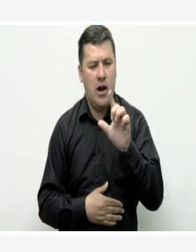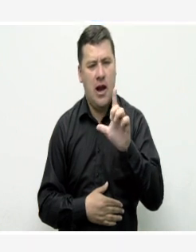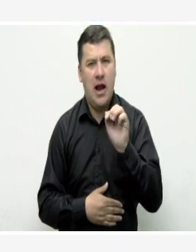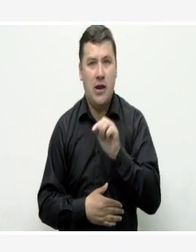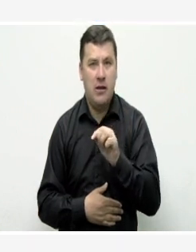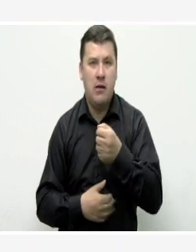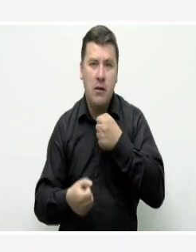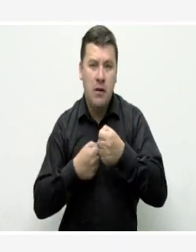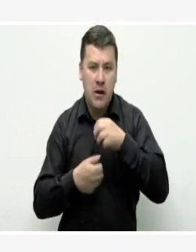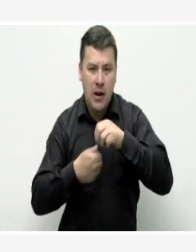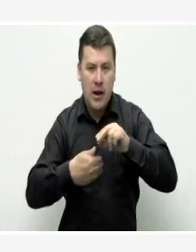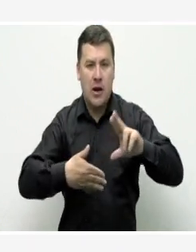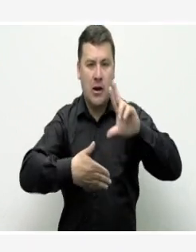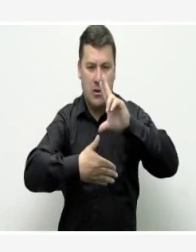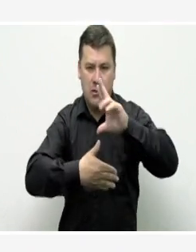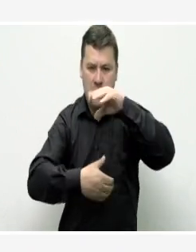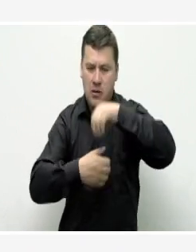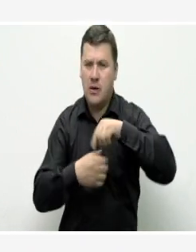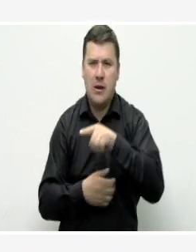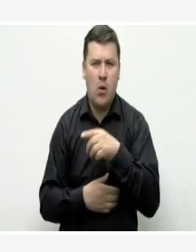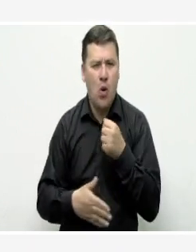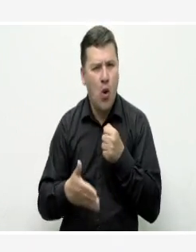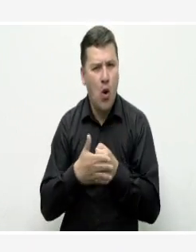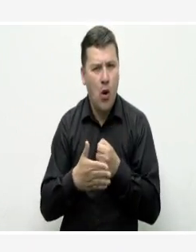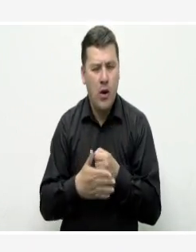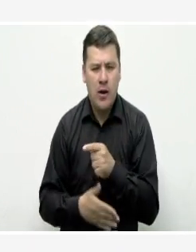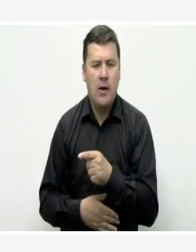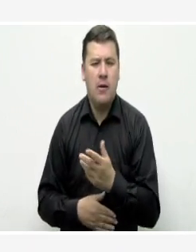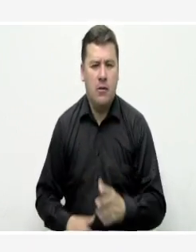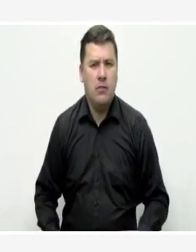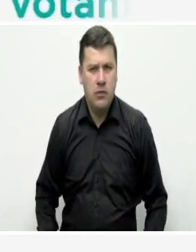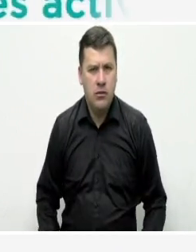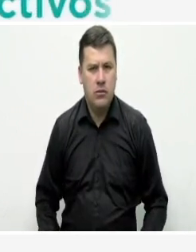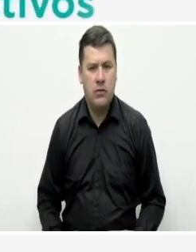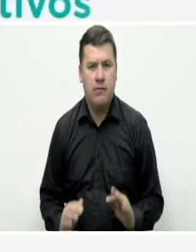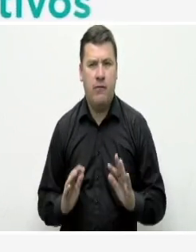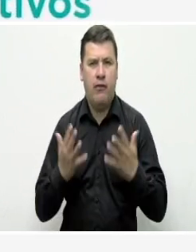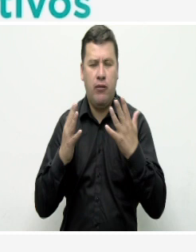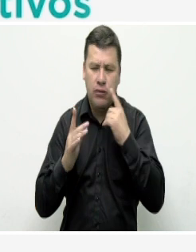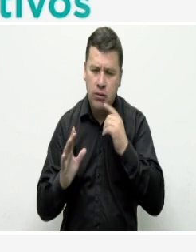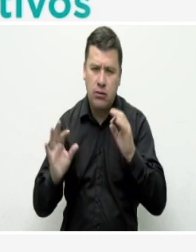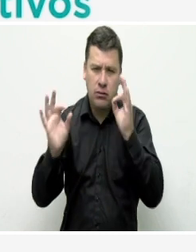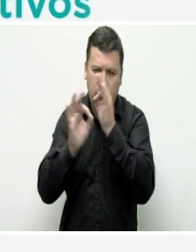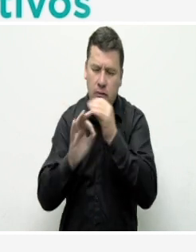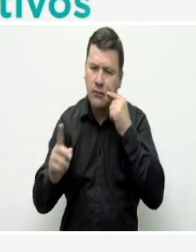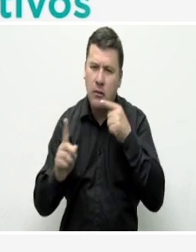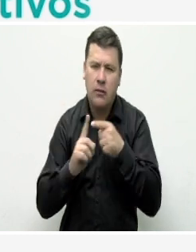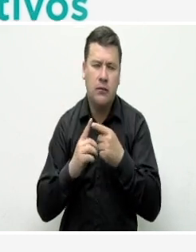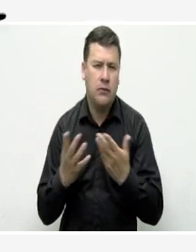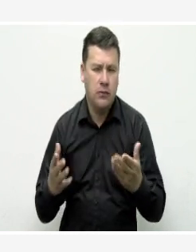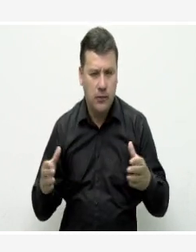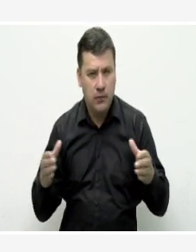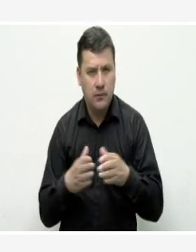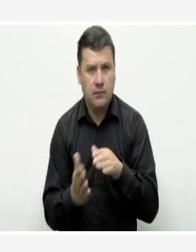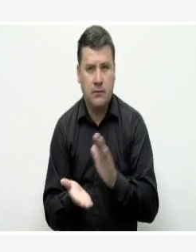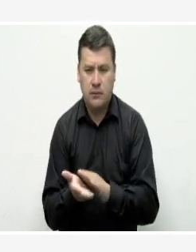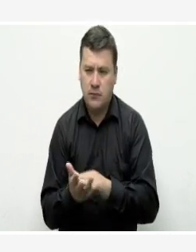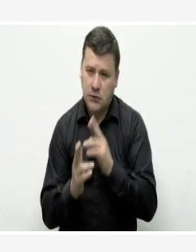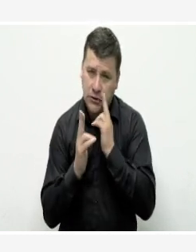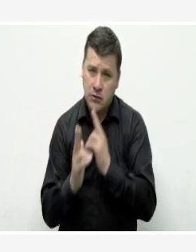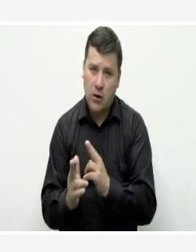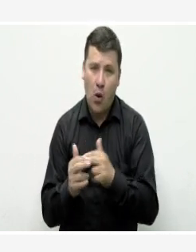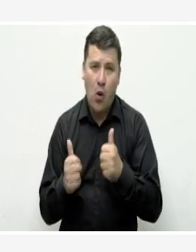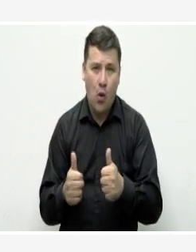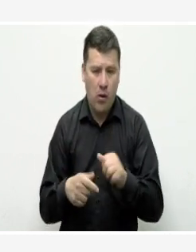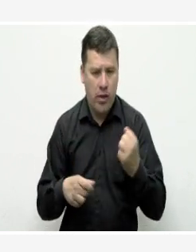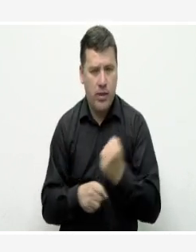medios que tiene Latinoamérica, y Smarties también, un festival enfocado en premiar y reconocer esos